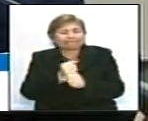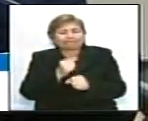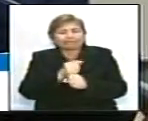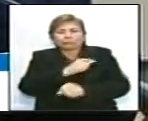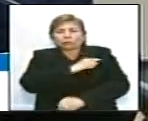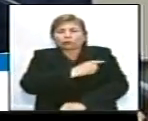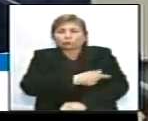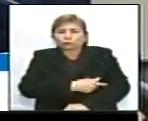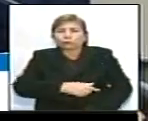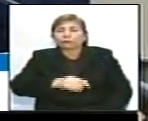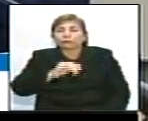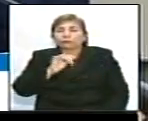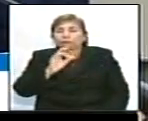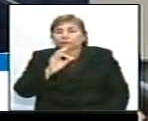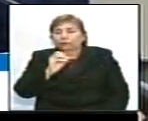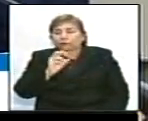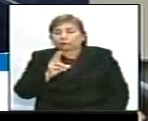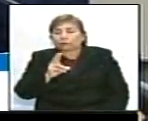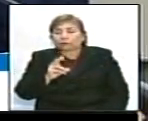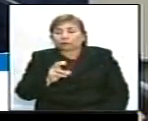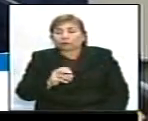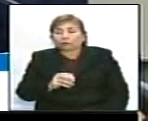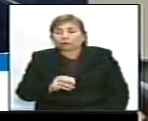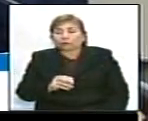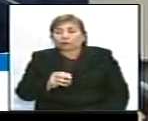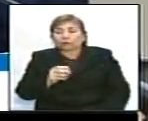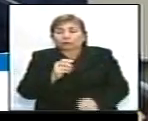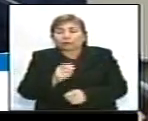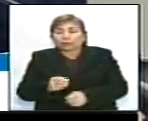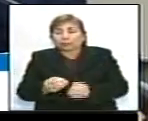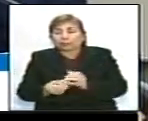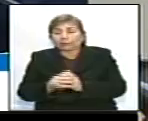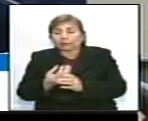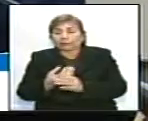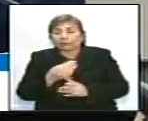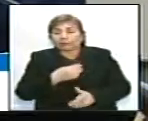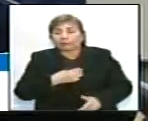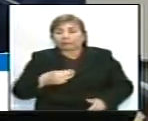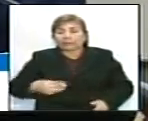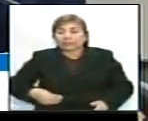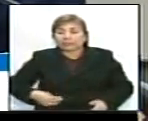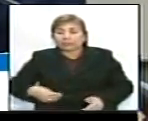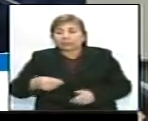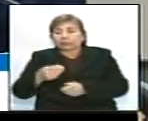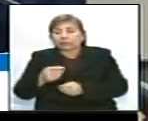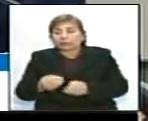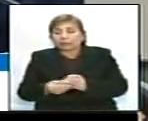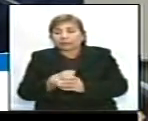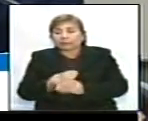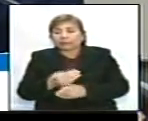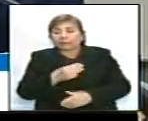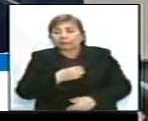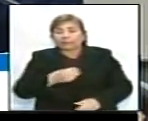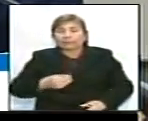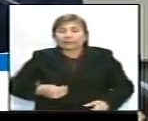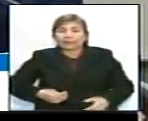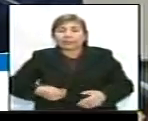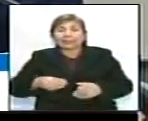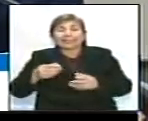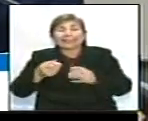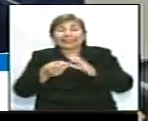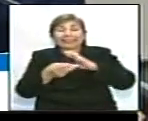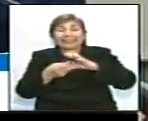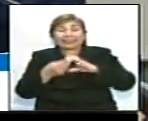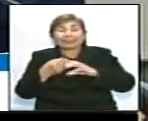con CERFOR, con la Dirección General de Asuntos Ambientales Agrarios, con el Ministerio del Ambiente, con el Ministerio de Energía y